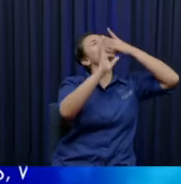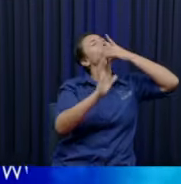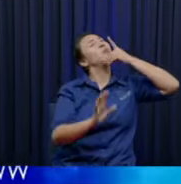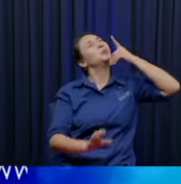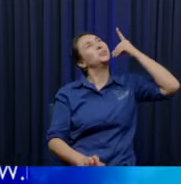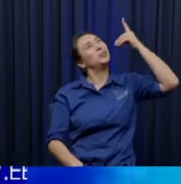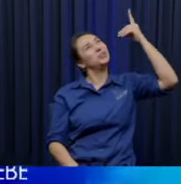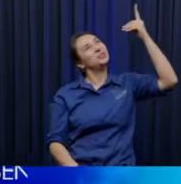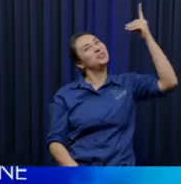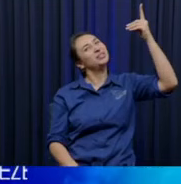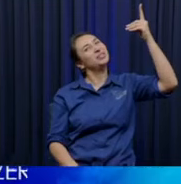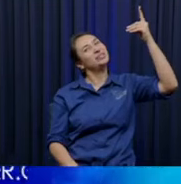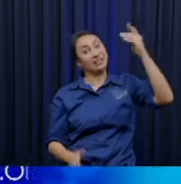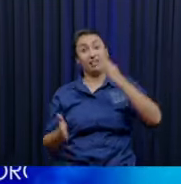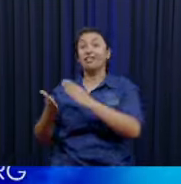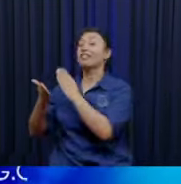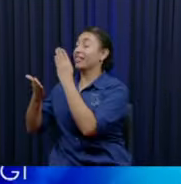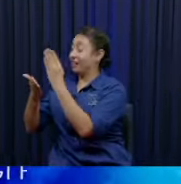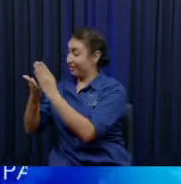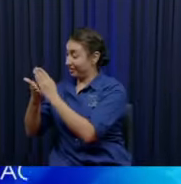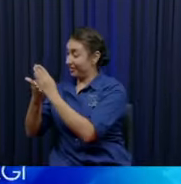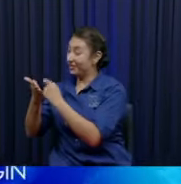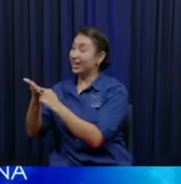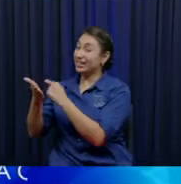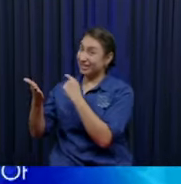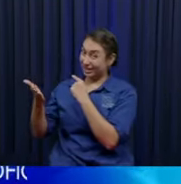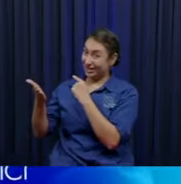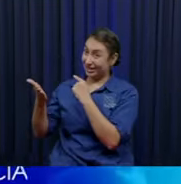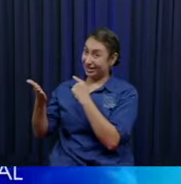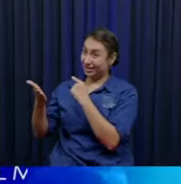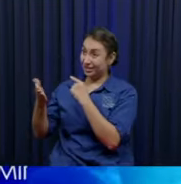Por eso es que la Biblia dice, cuando Jehová